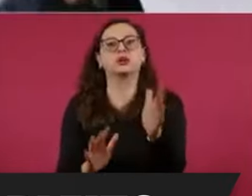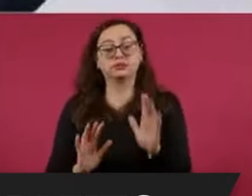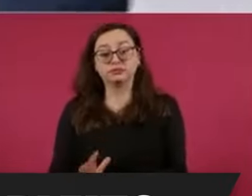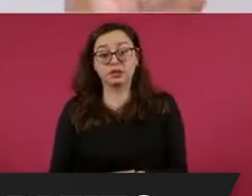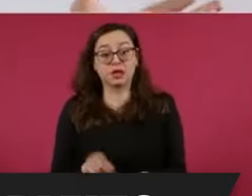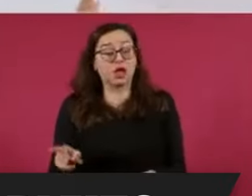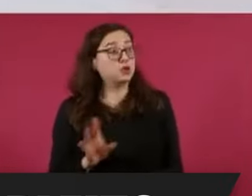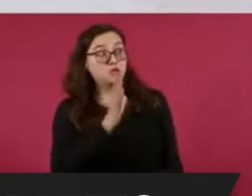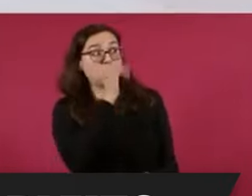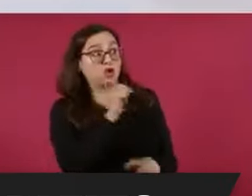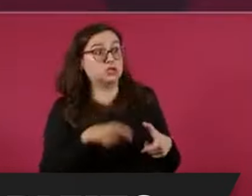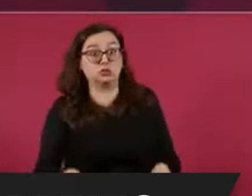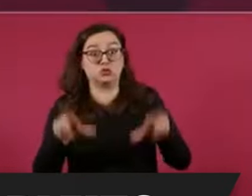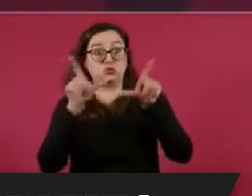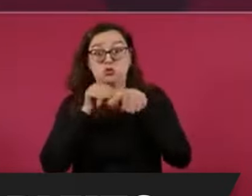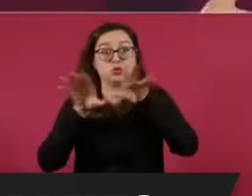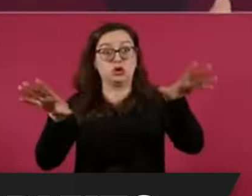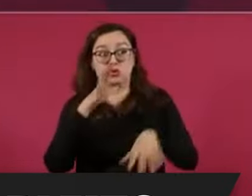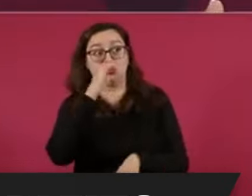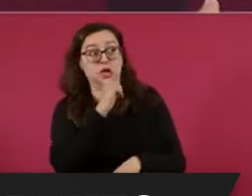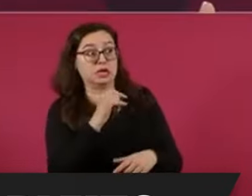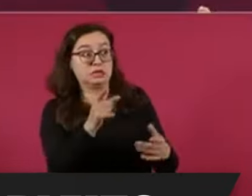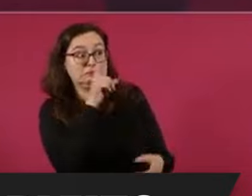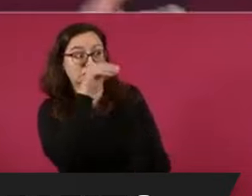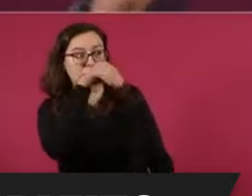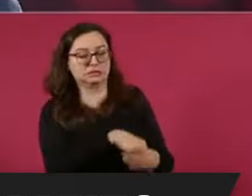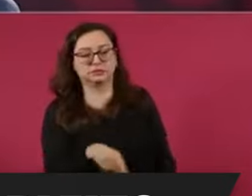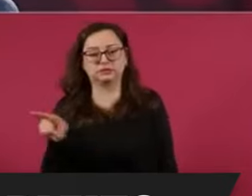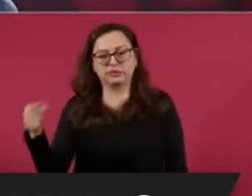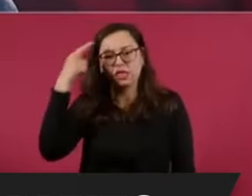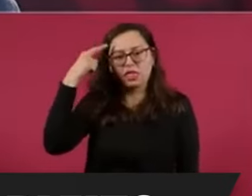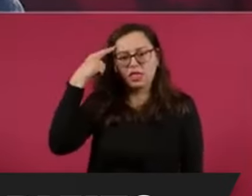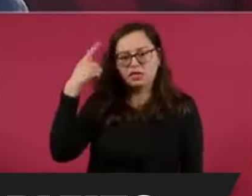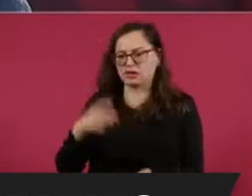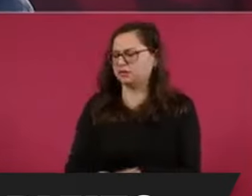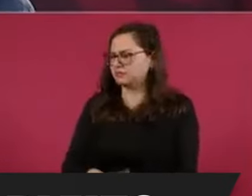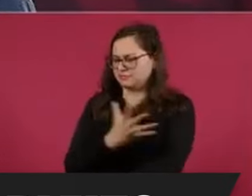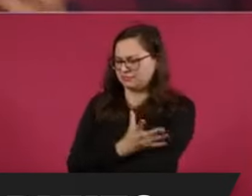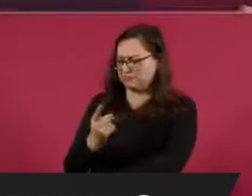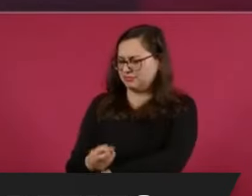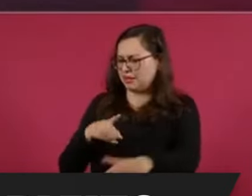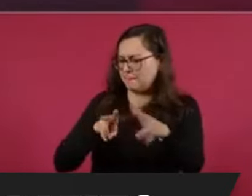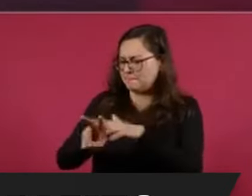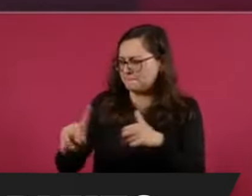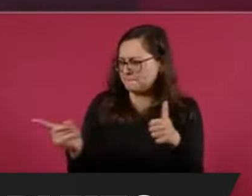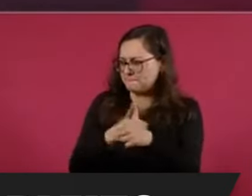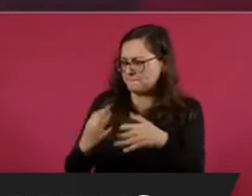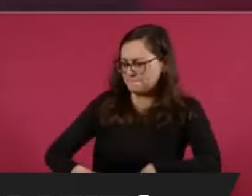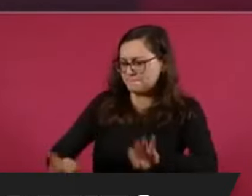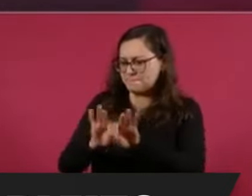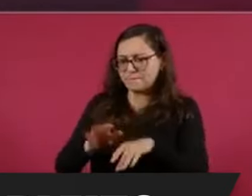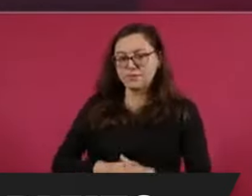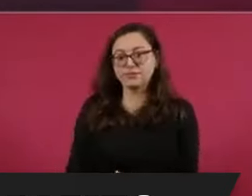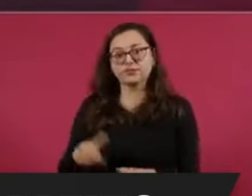que ya no puedes decir nada. ¿Cómo? ¿Y dónde queda la transparencia? Entonces, me llevó